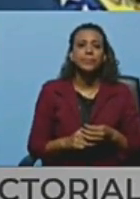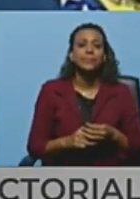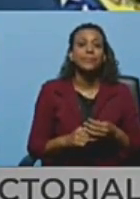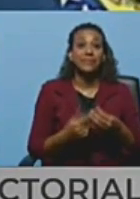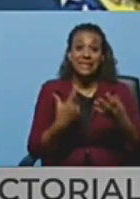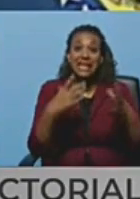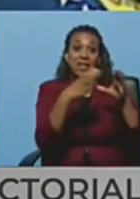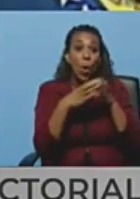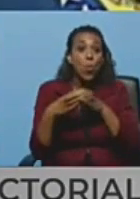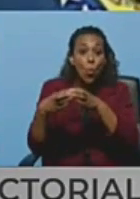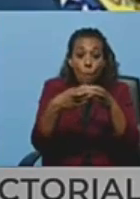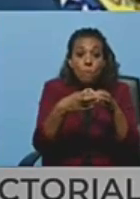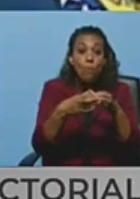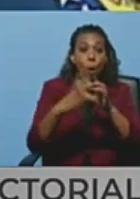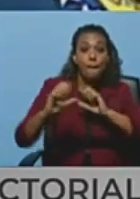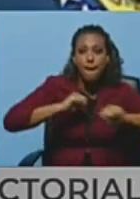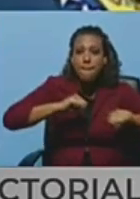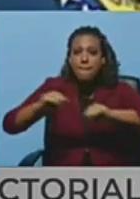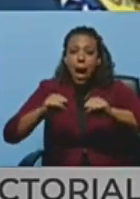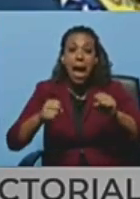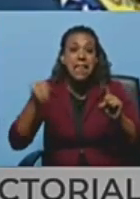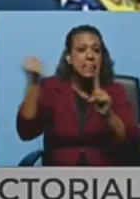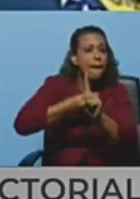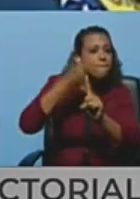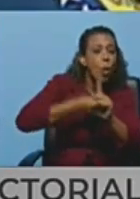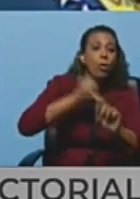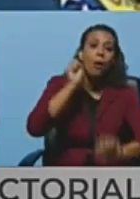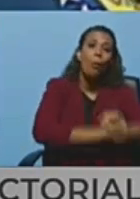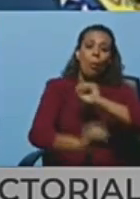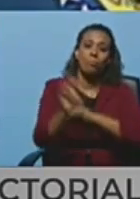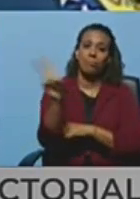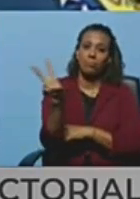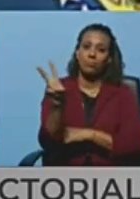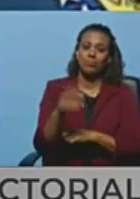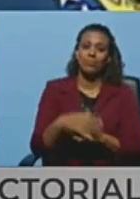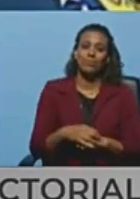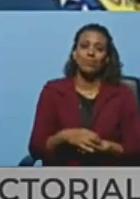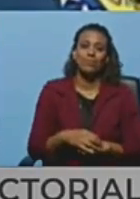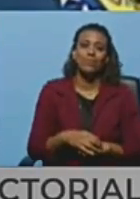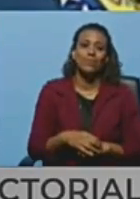de estas operaciones de violencia contra nuestro país.